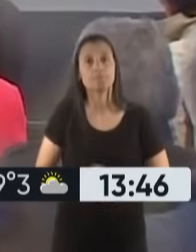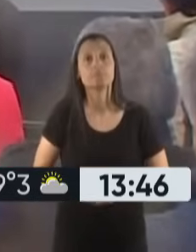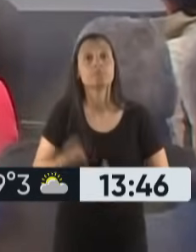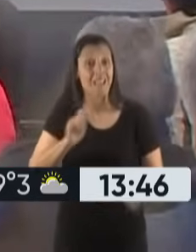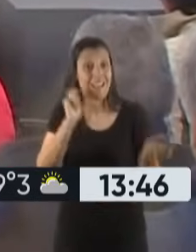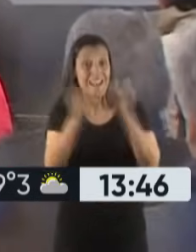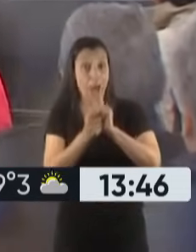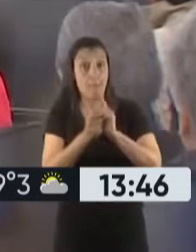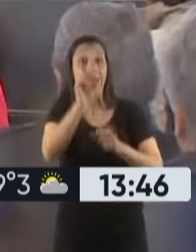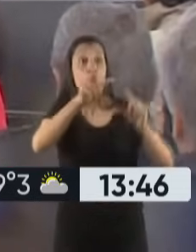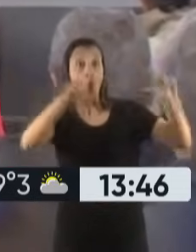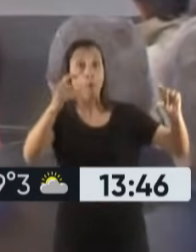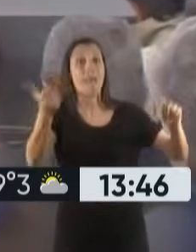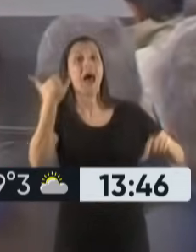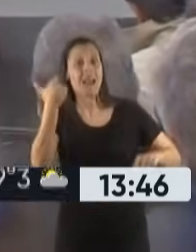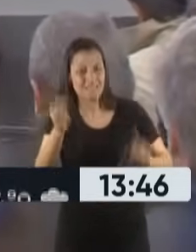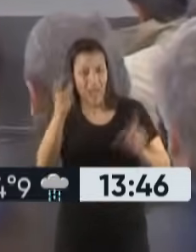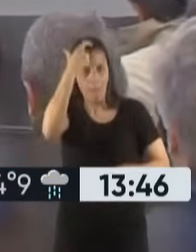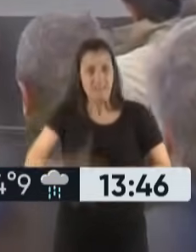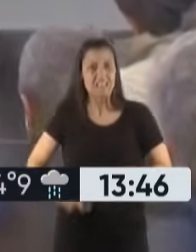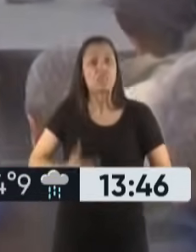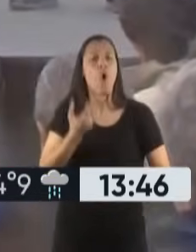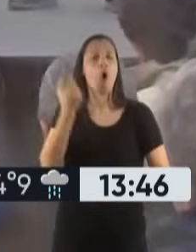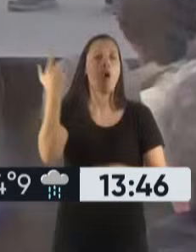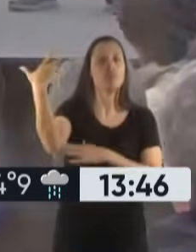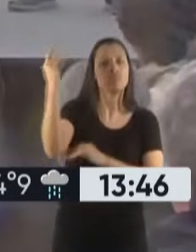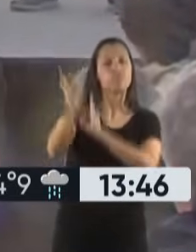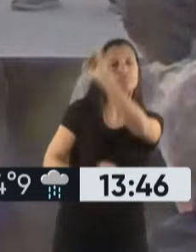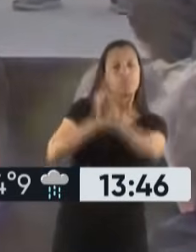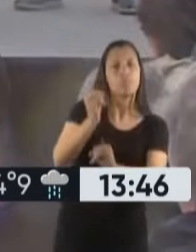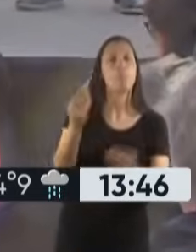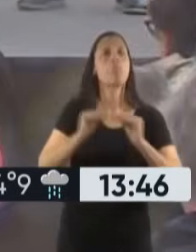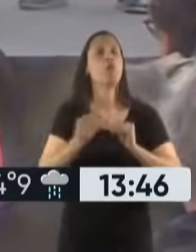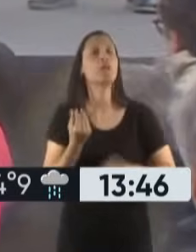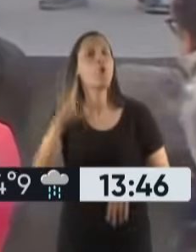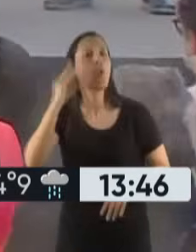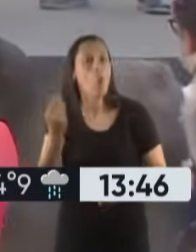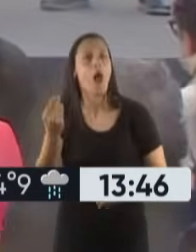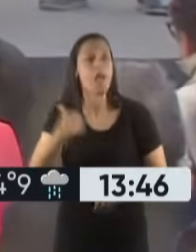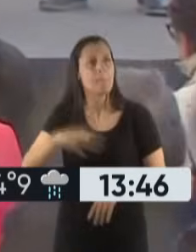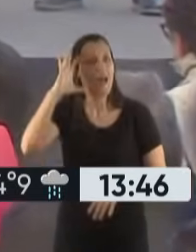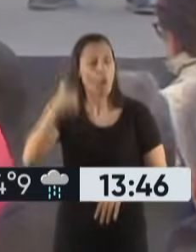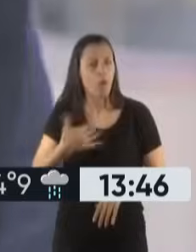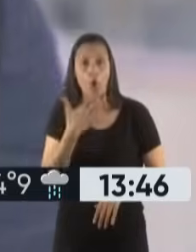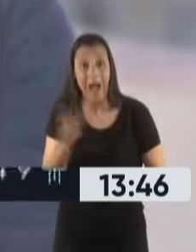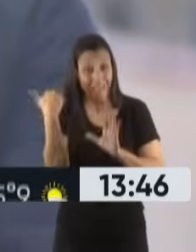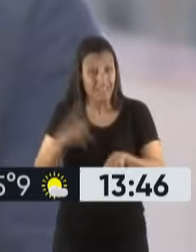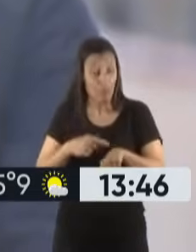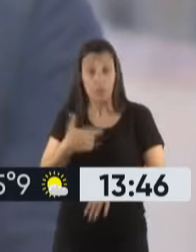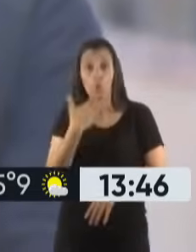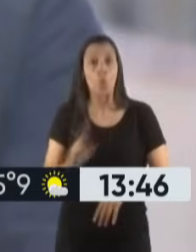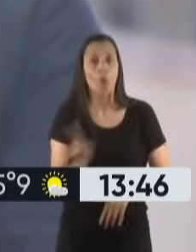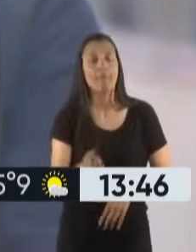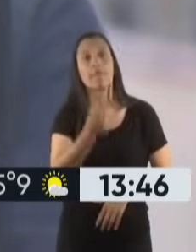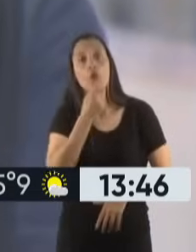yo. Yo di la conferencia de prensa y expliqué por qué. Y yo me acordaba que no podía entender cómo,